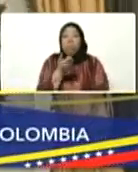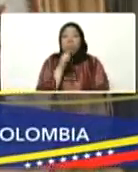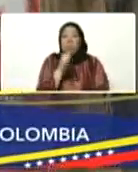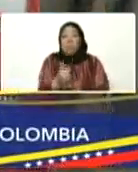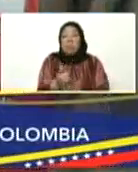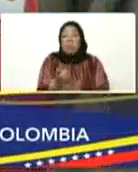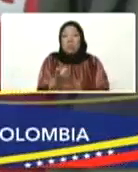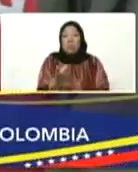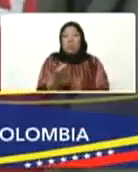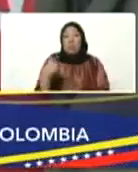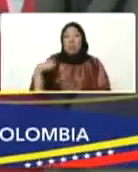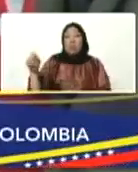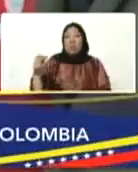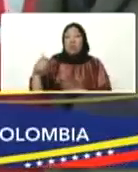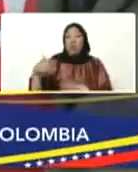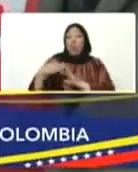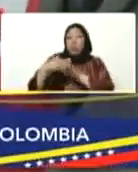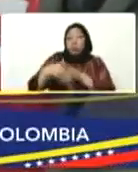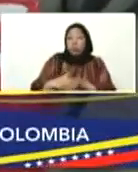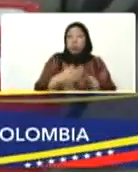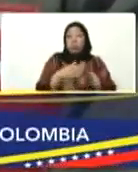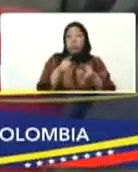Fidel, que se fue a la Sierra Maestra.